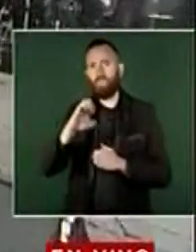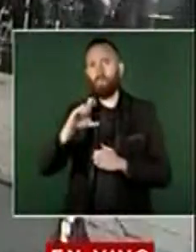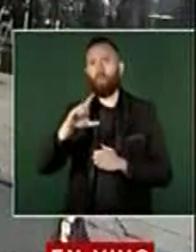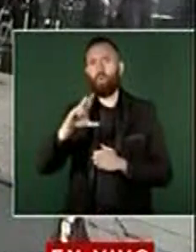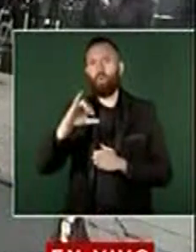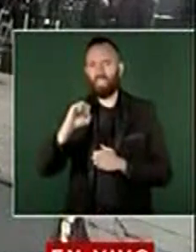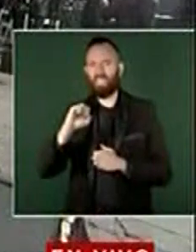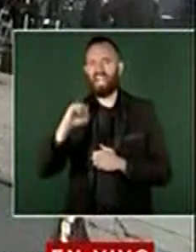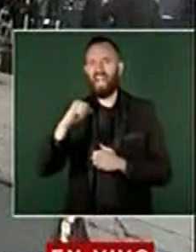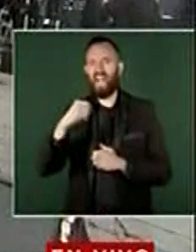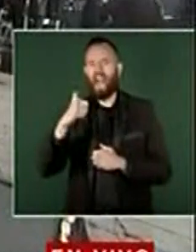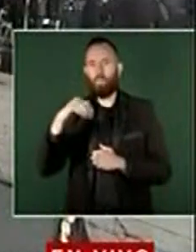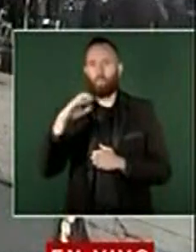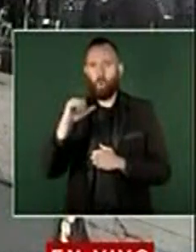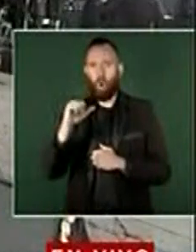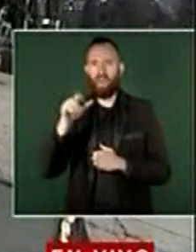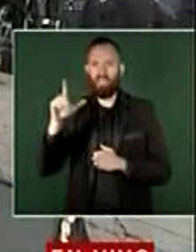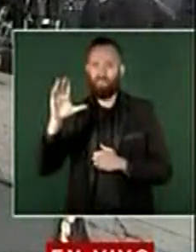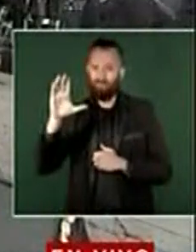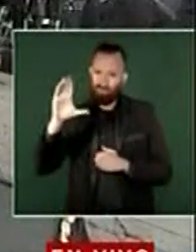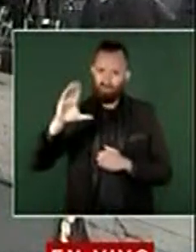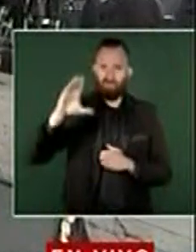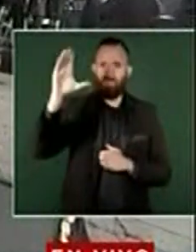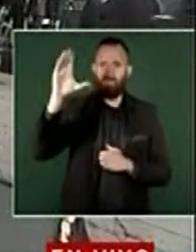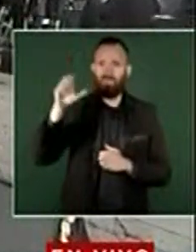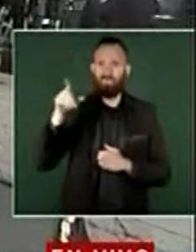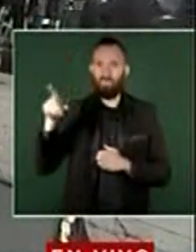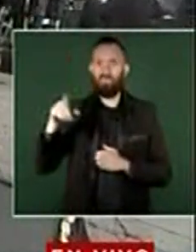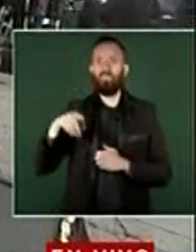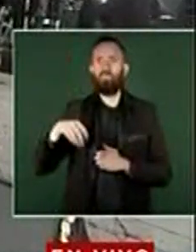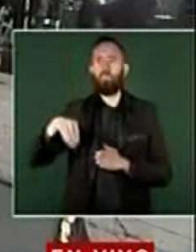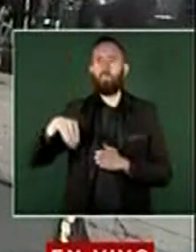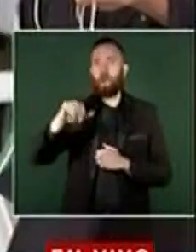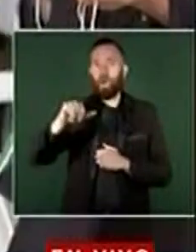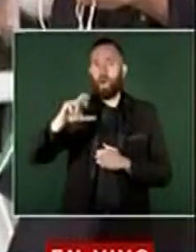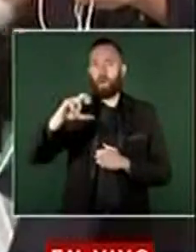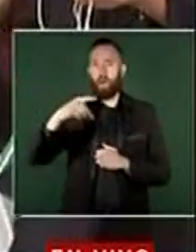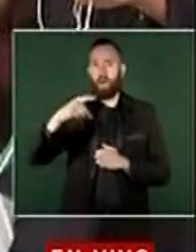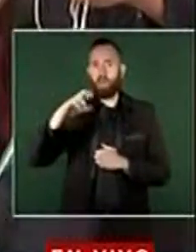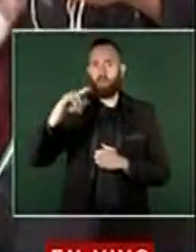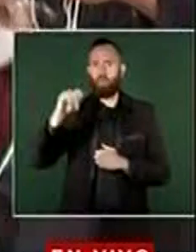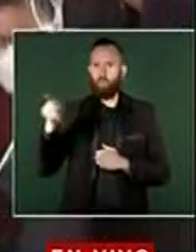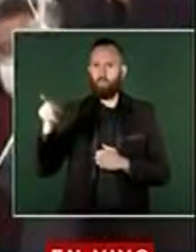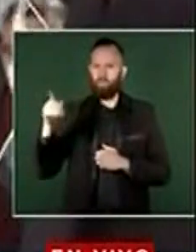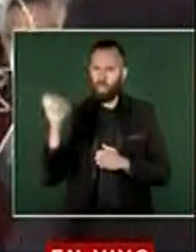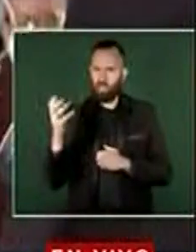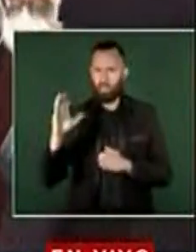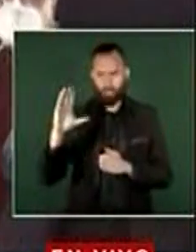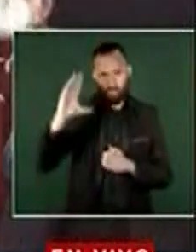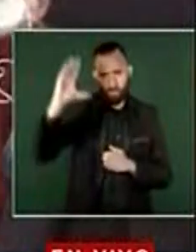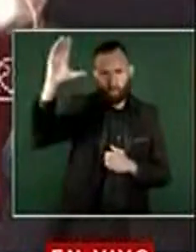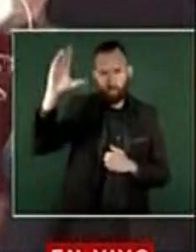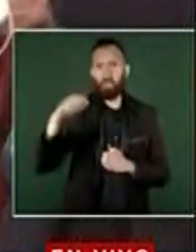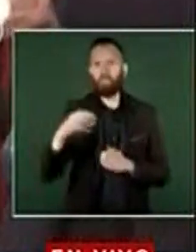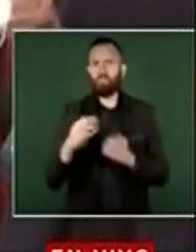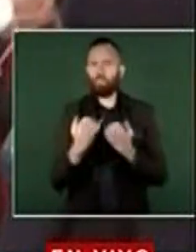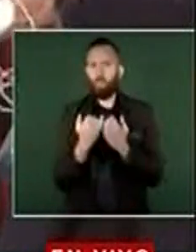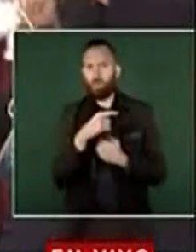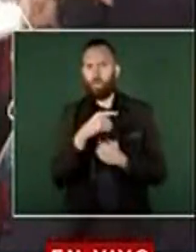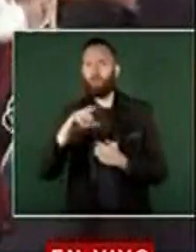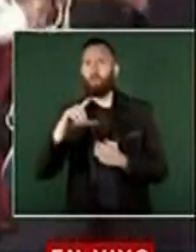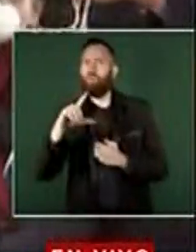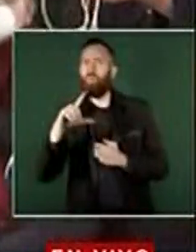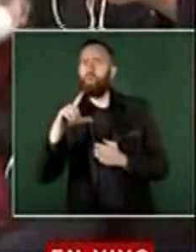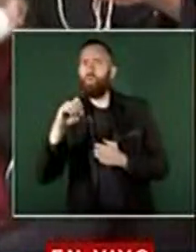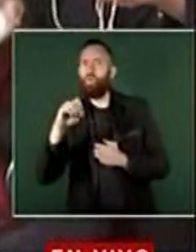públicos, qué autoridades sí están pagando a los medios y bajo qué condiciones, y que no se estén utilizando precisamente para extorsionar